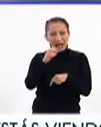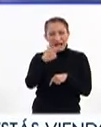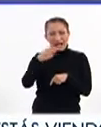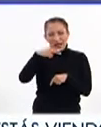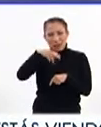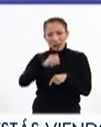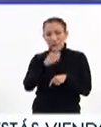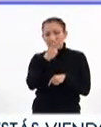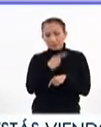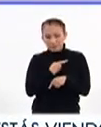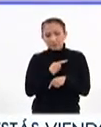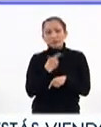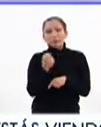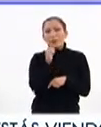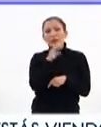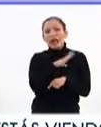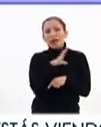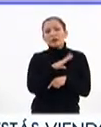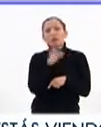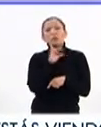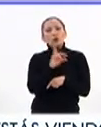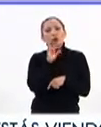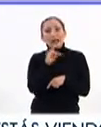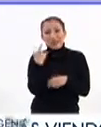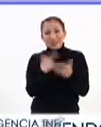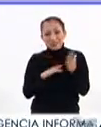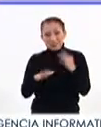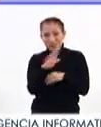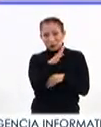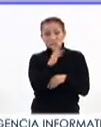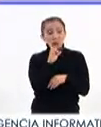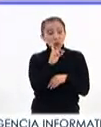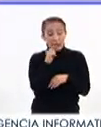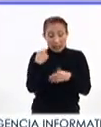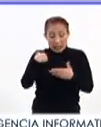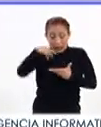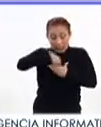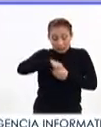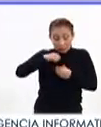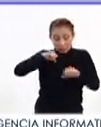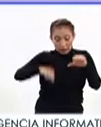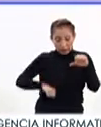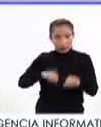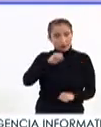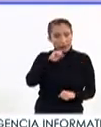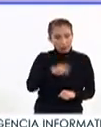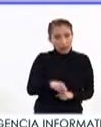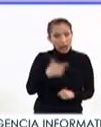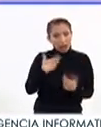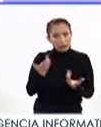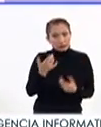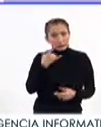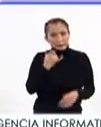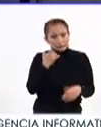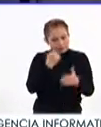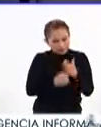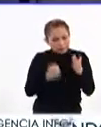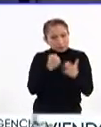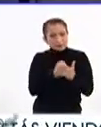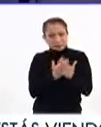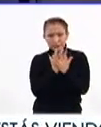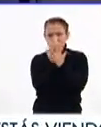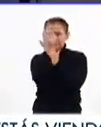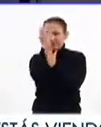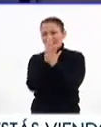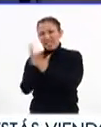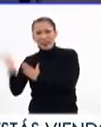me contaba que también hay mujeres que dentro de su feminismo, dentro de su acción, también pelean, se van a